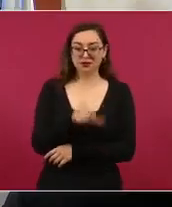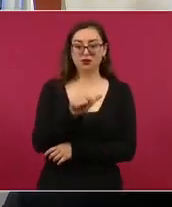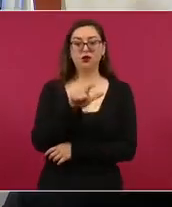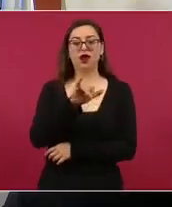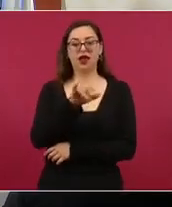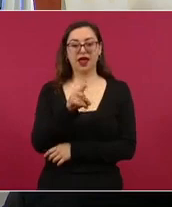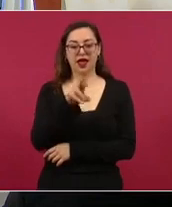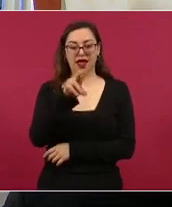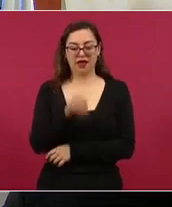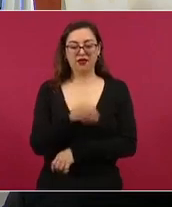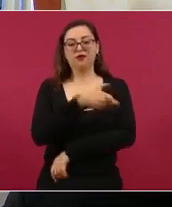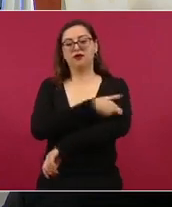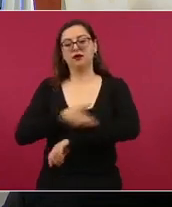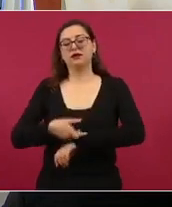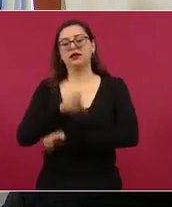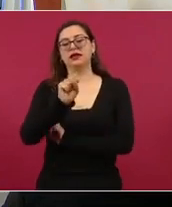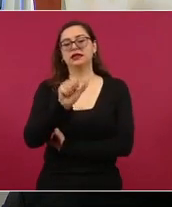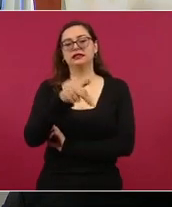San Román.